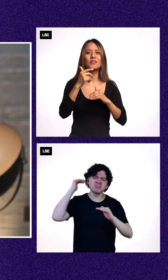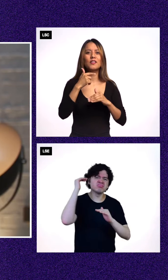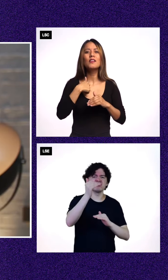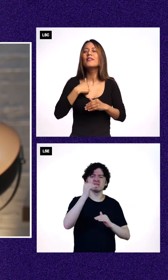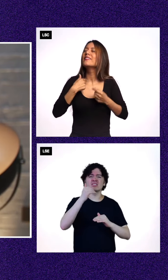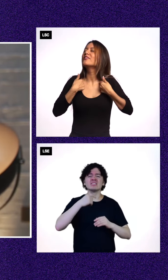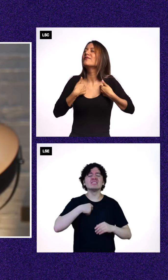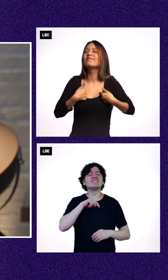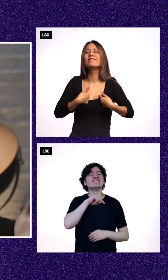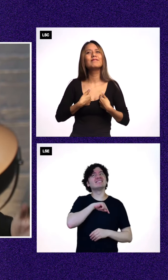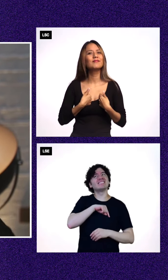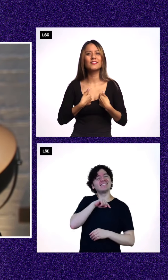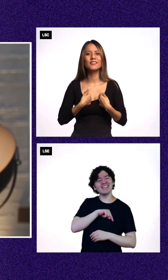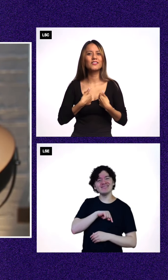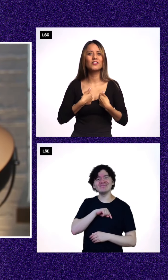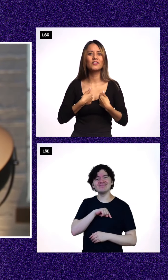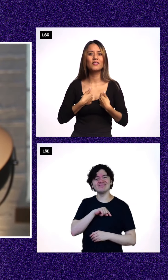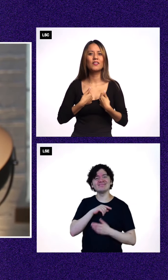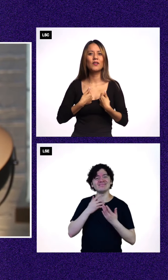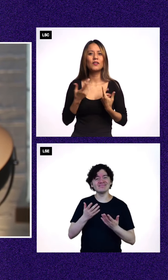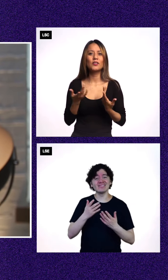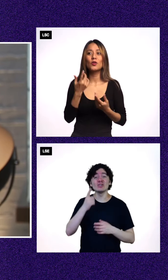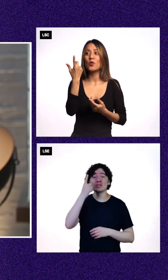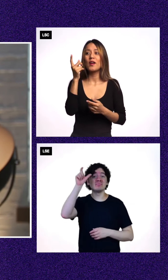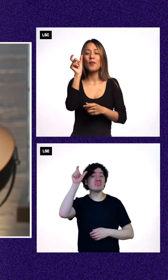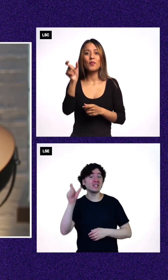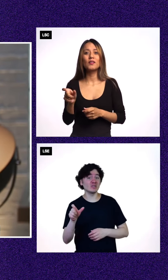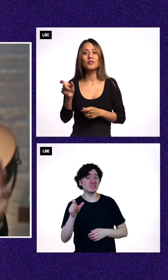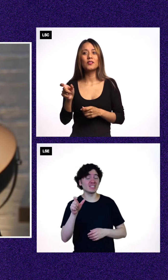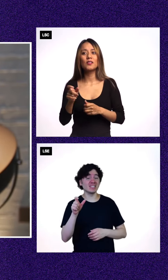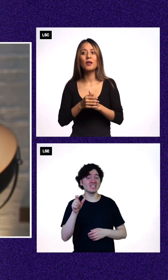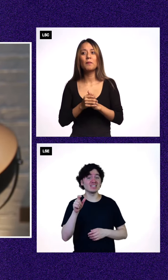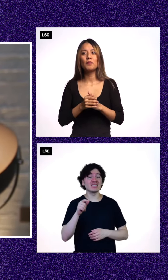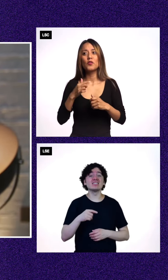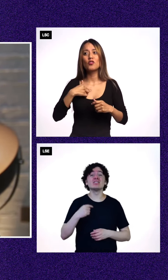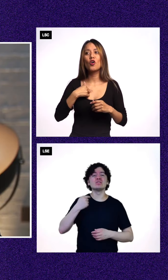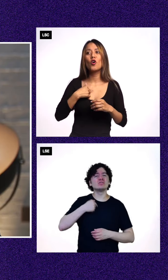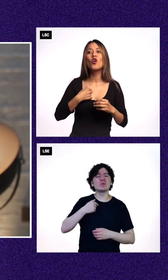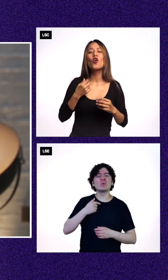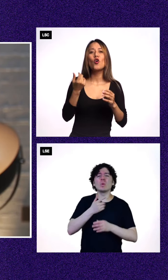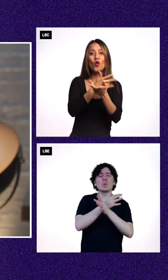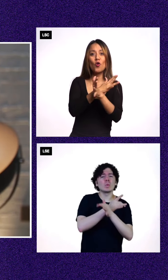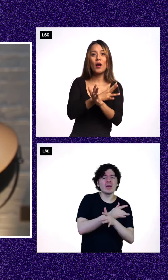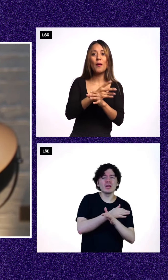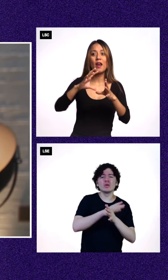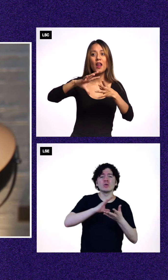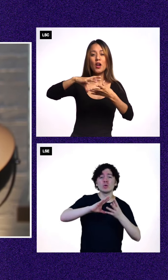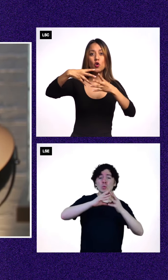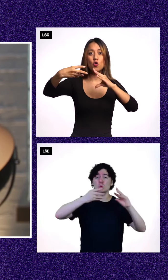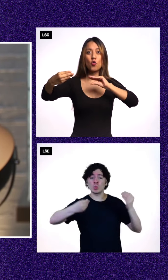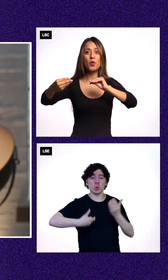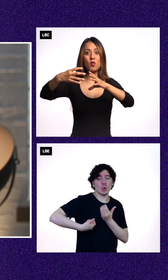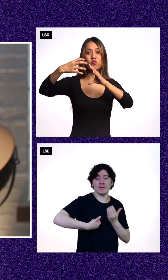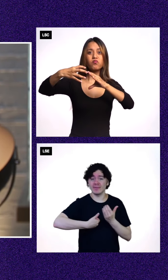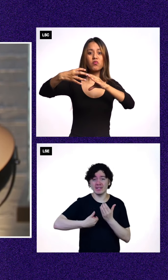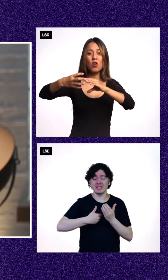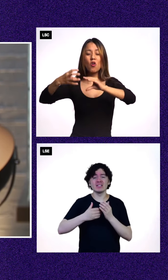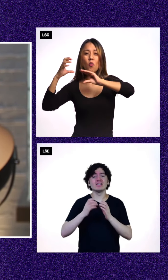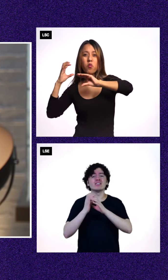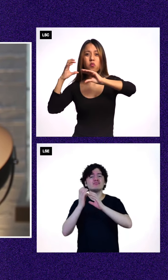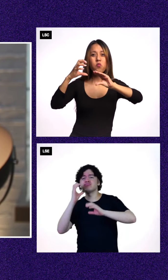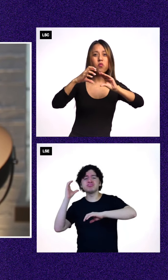Clary venía a verme a jugar al rugby y ya os digo que yo no jugaba muy bien, pero bueno, él siempre buscaba la forma de respaldarme,